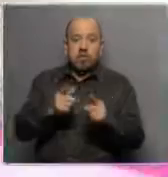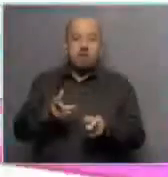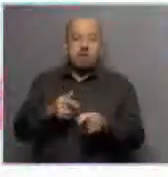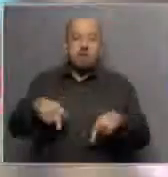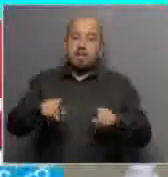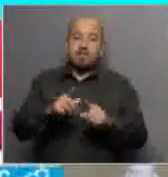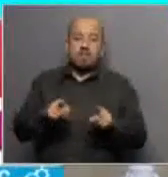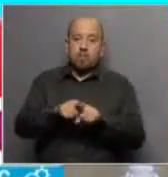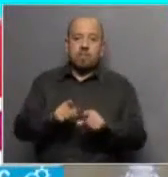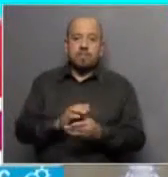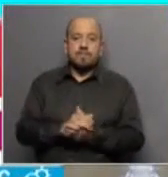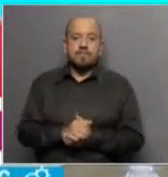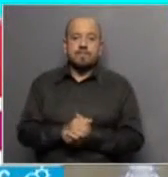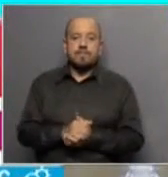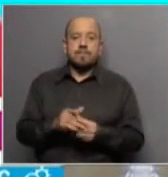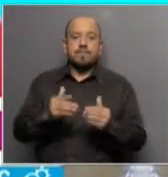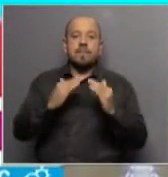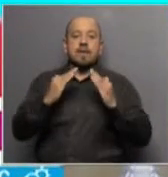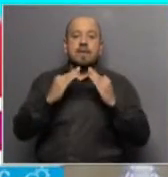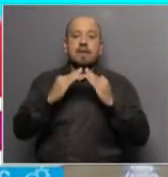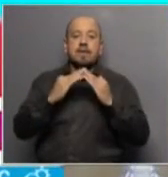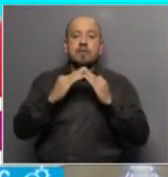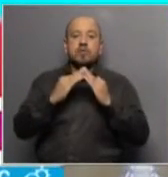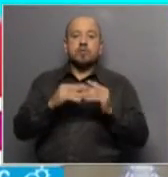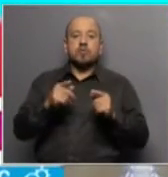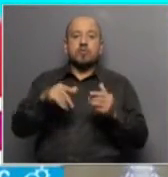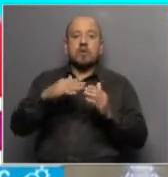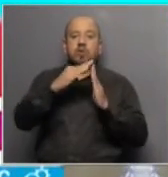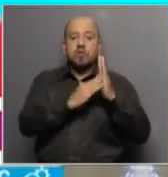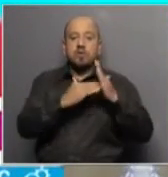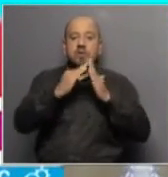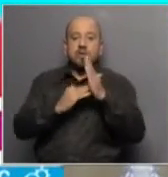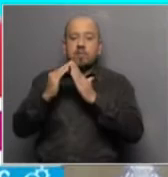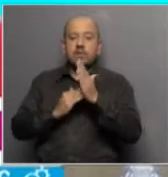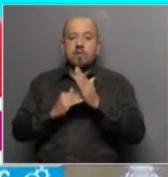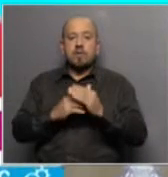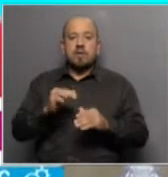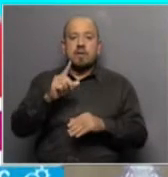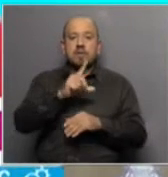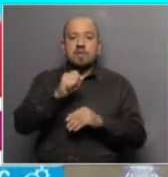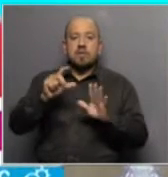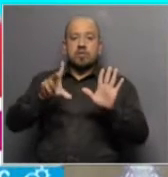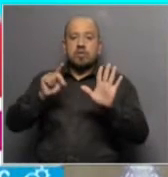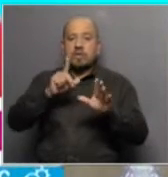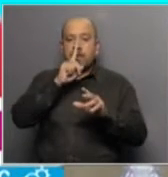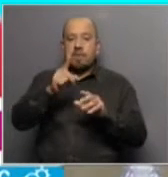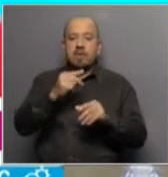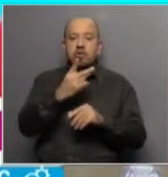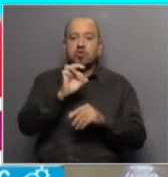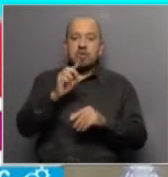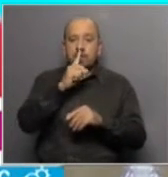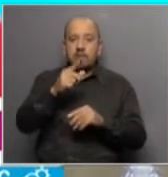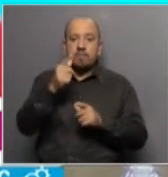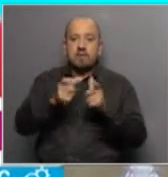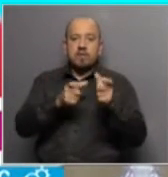igual. Según un estudio de techos, en los asentamientos irregulares viven entre 180.000 y 200.000 personas y en los